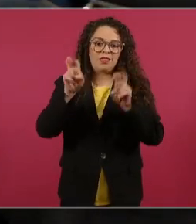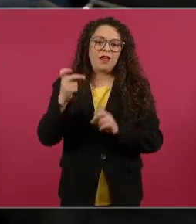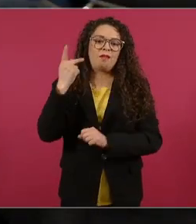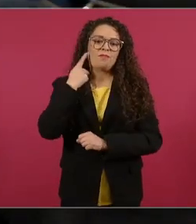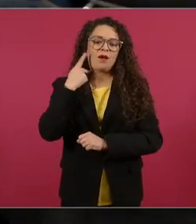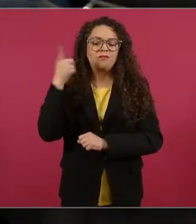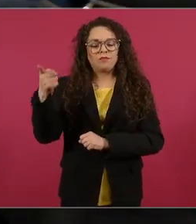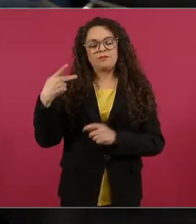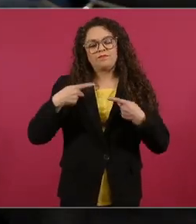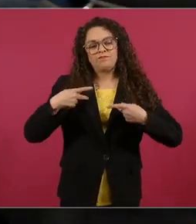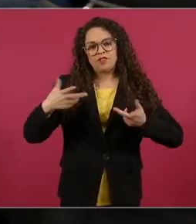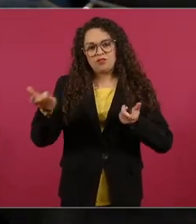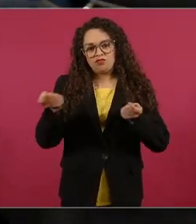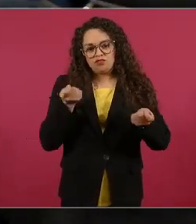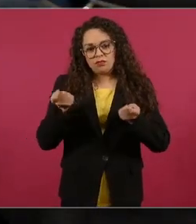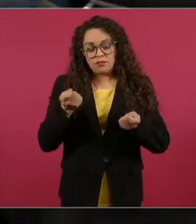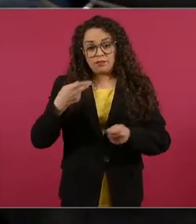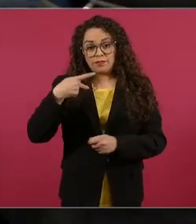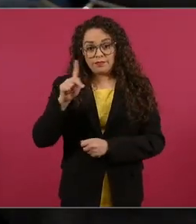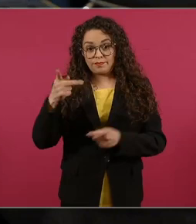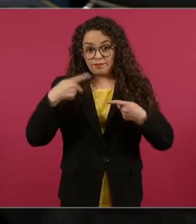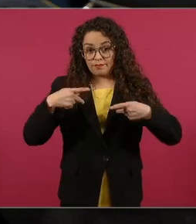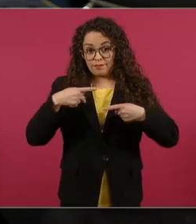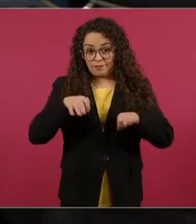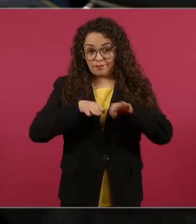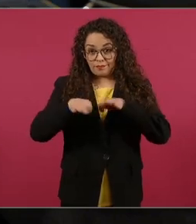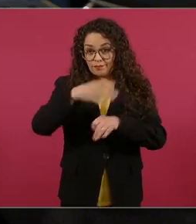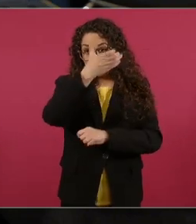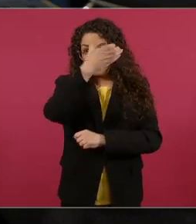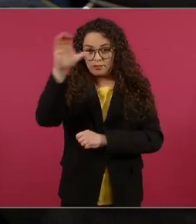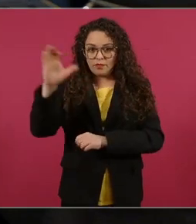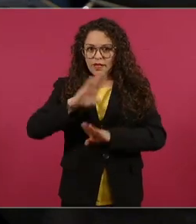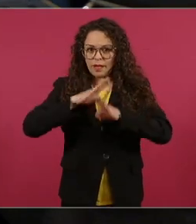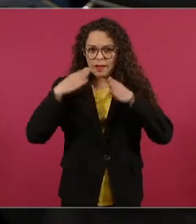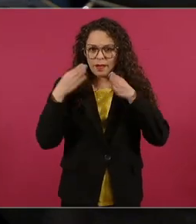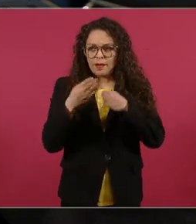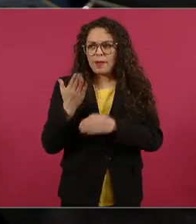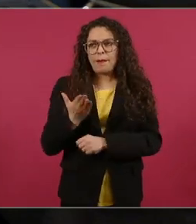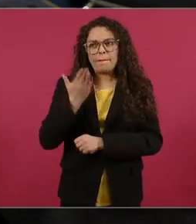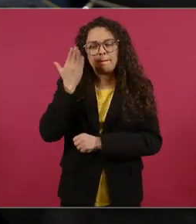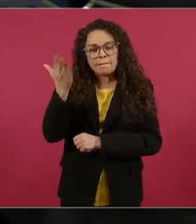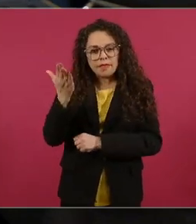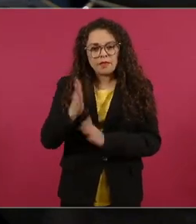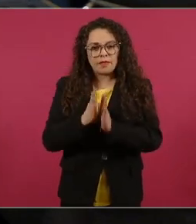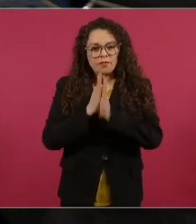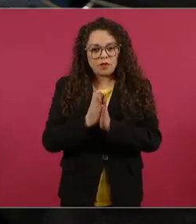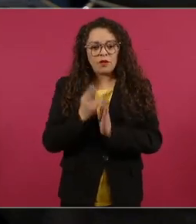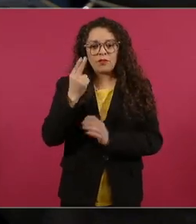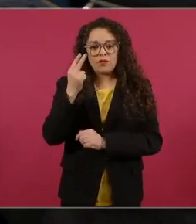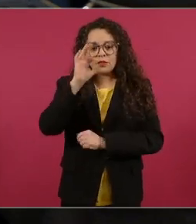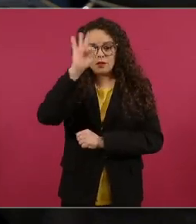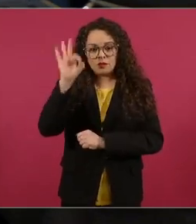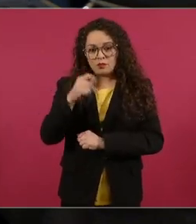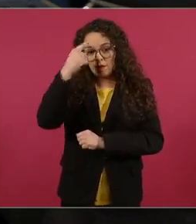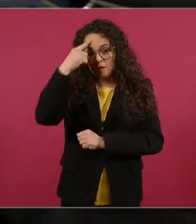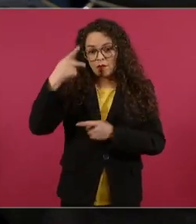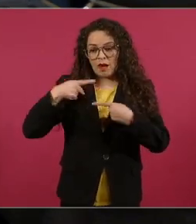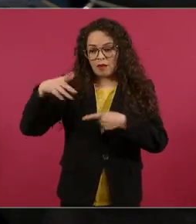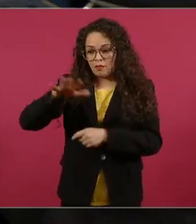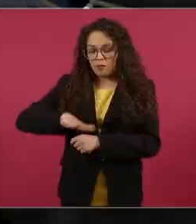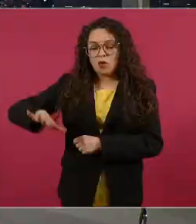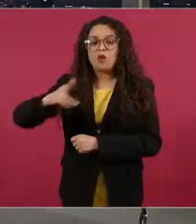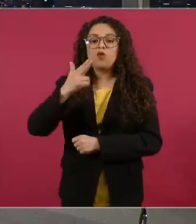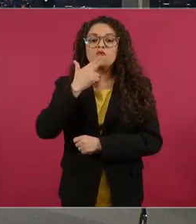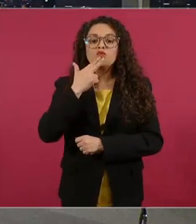los agricultores pidiendo algo muy concreto, que es que el 25% se quede para el consumo humano. ¿Cuál es su postura, o si el secretario nos puede dar una